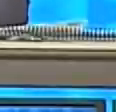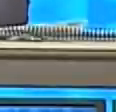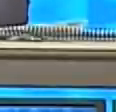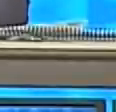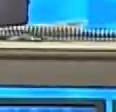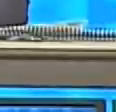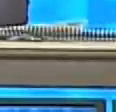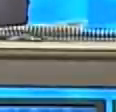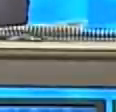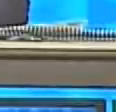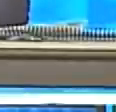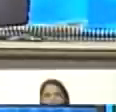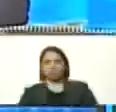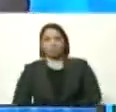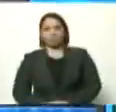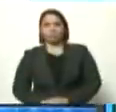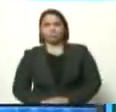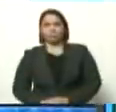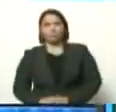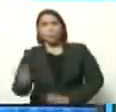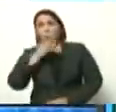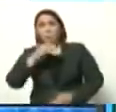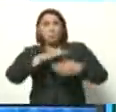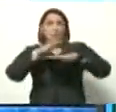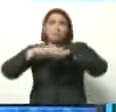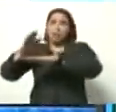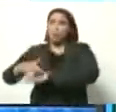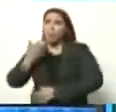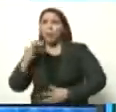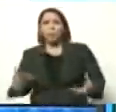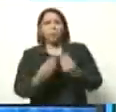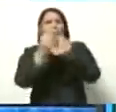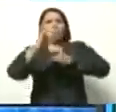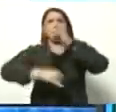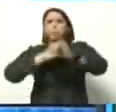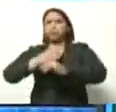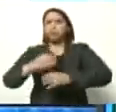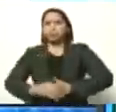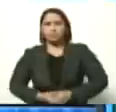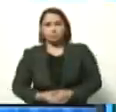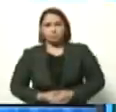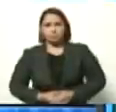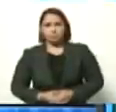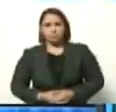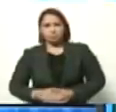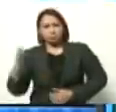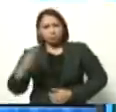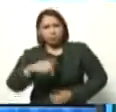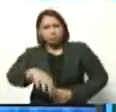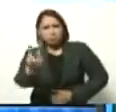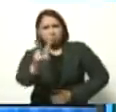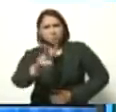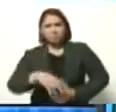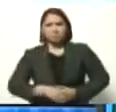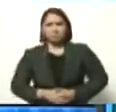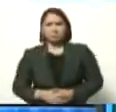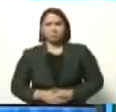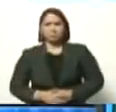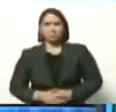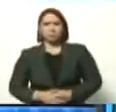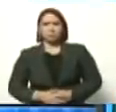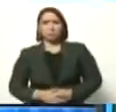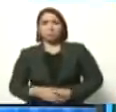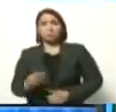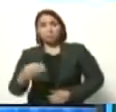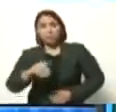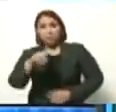novedad. No había ocurrido, por ejemplo, que acompañantes internacionales vinieran a Venezuela, incluso